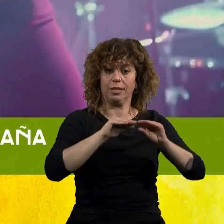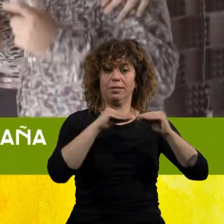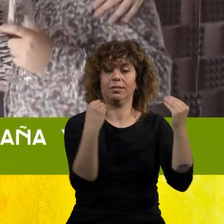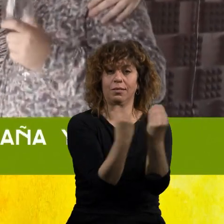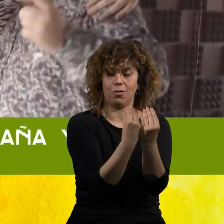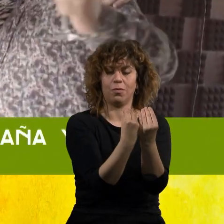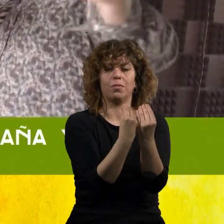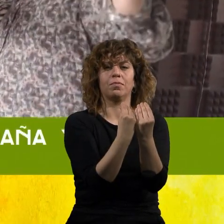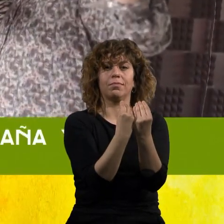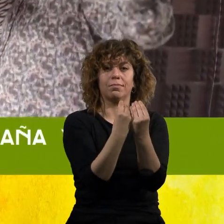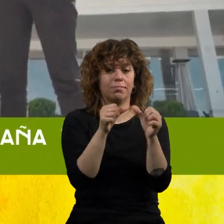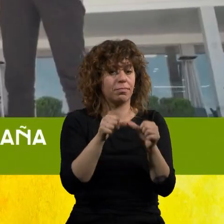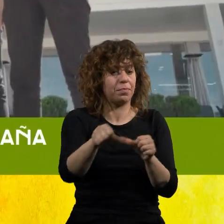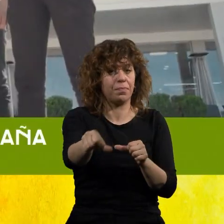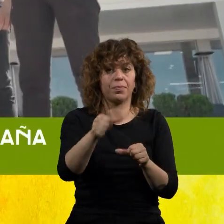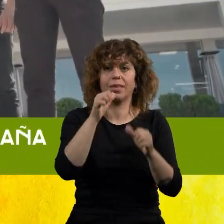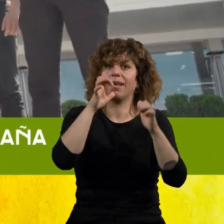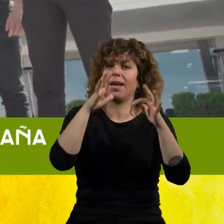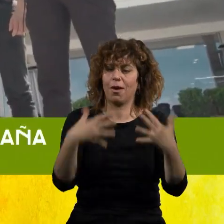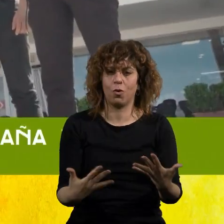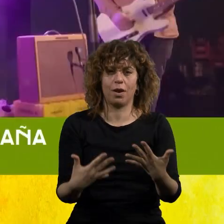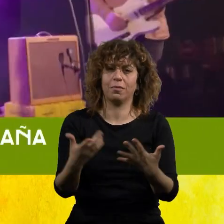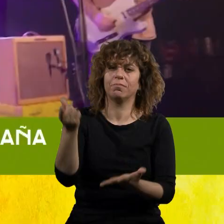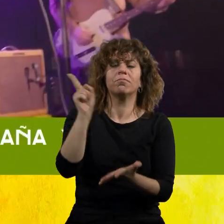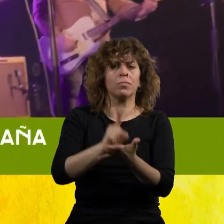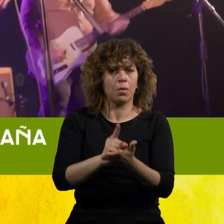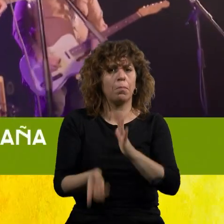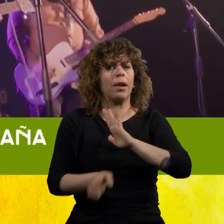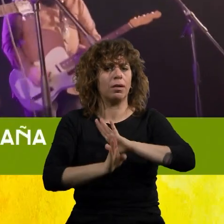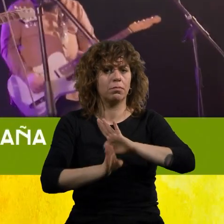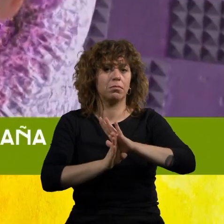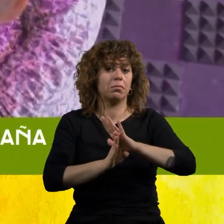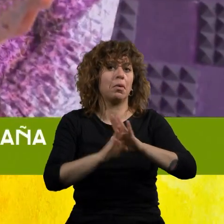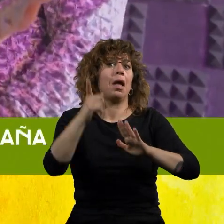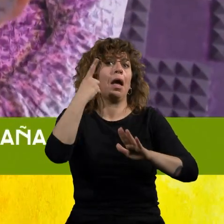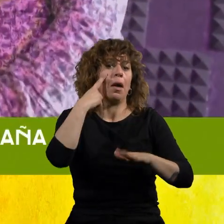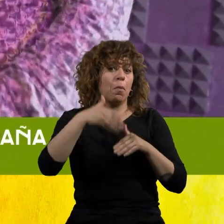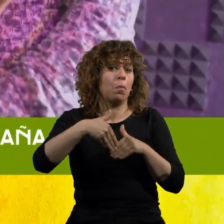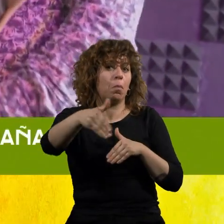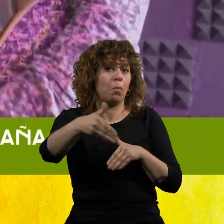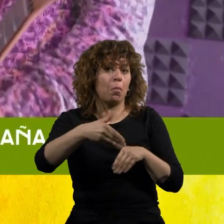ahora volver a retomar para seguir haciéndolo y quién sabe, pues para volver con otro